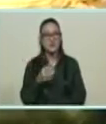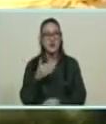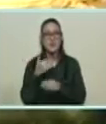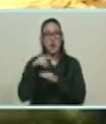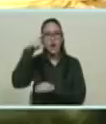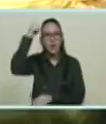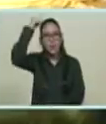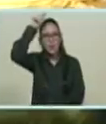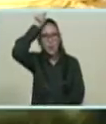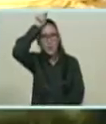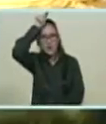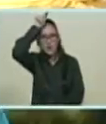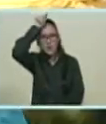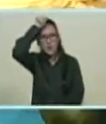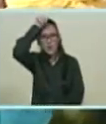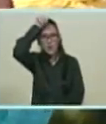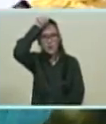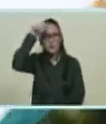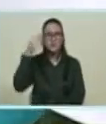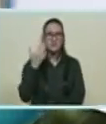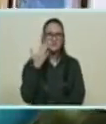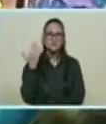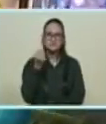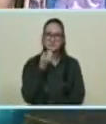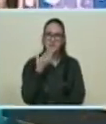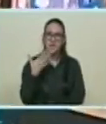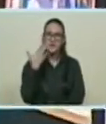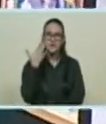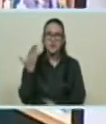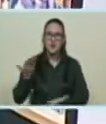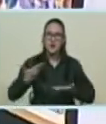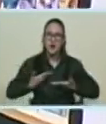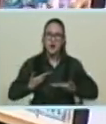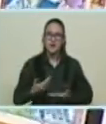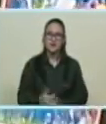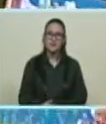¿verdad, Estrella? Miren esta belleza que me traen de regalo.